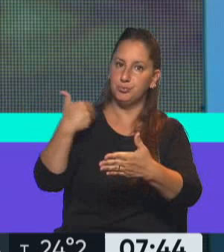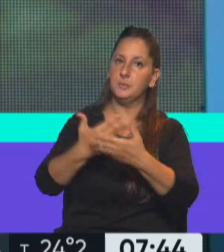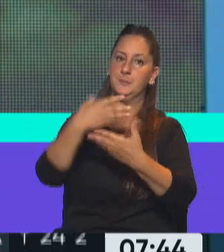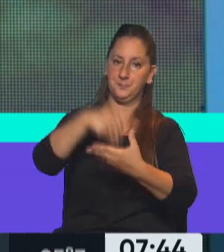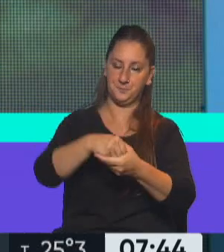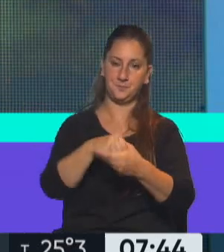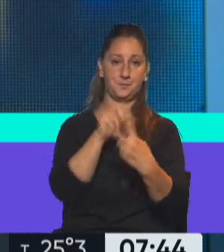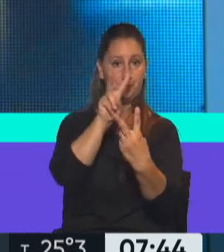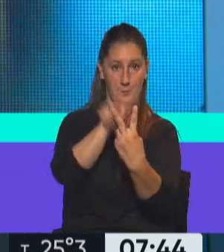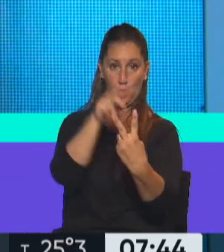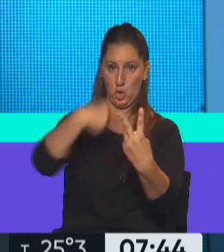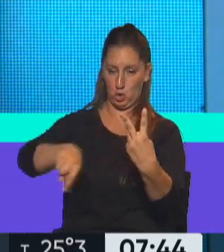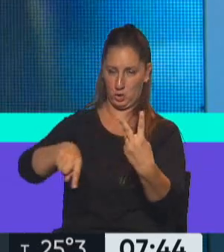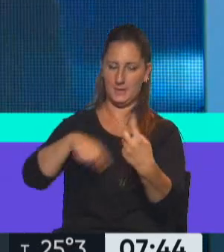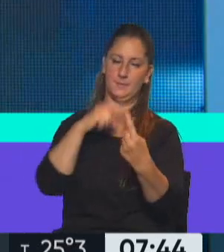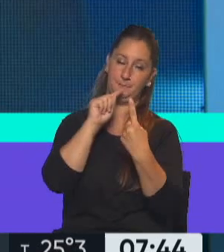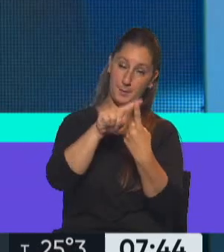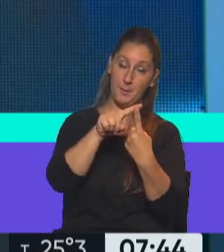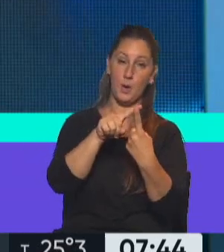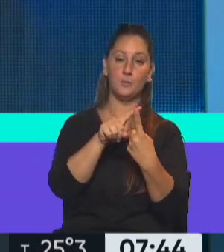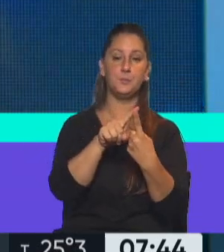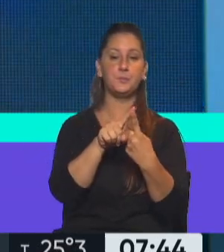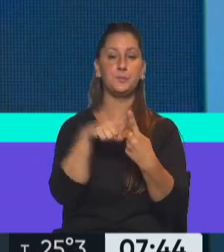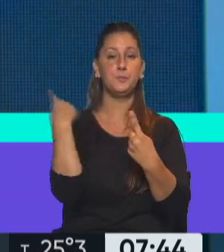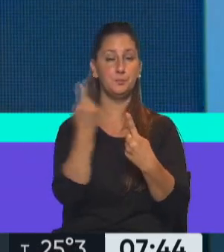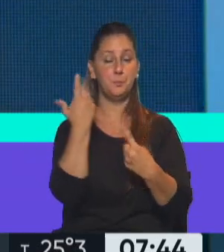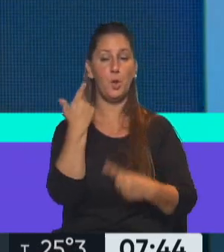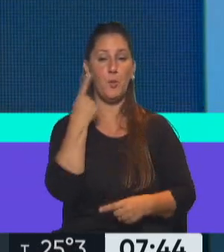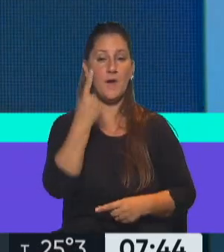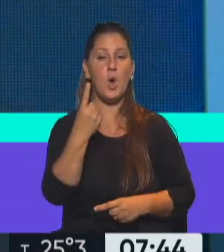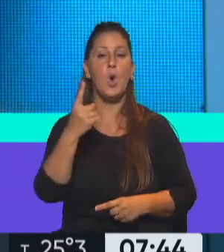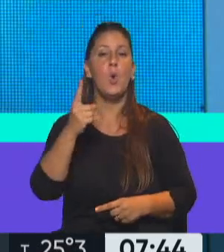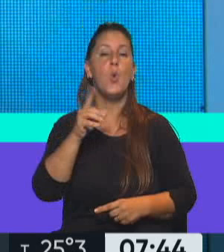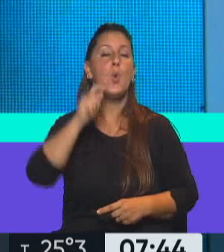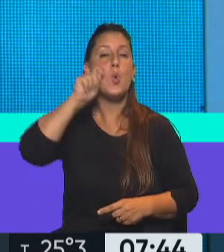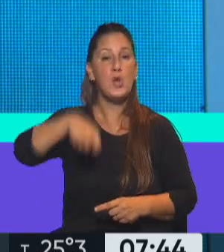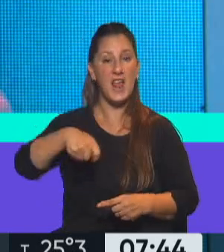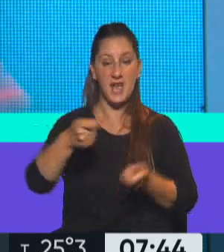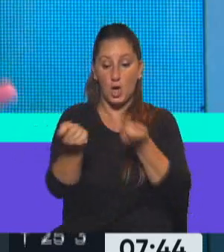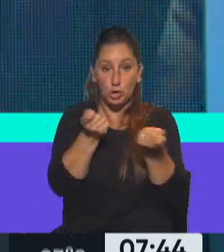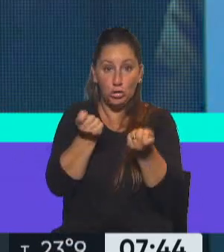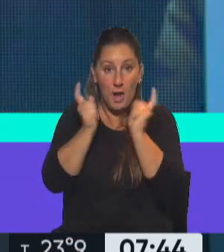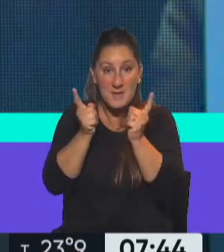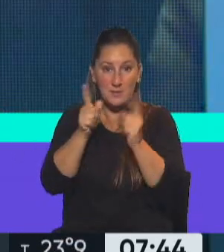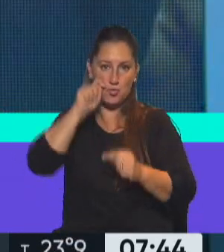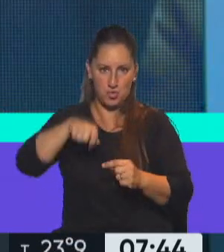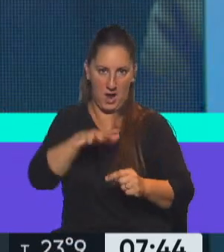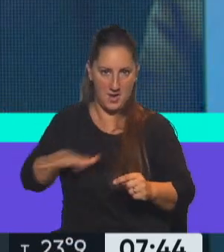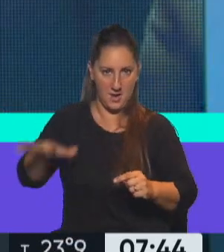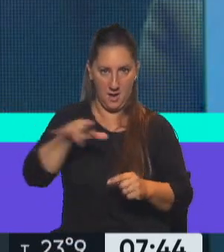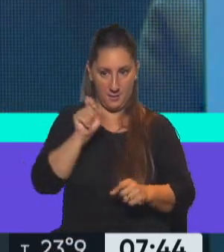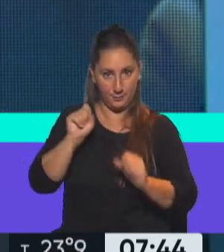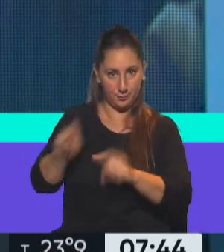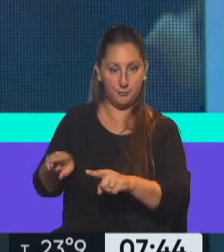hay dos cuestiones por separado. Por un lado, lo que podemos ver en la Ucrania controlada por Ucrania, el territorio ucraniano que controla